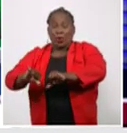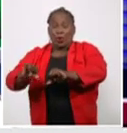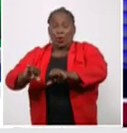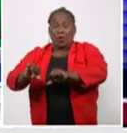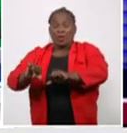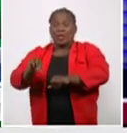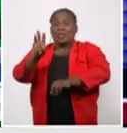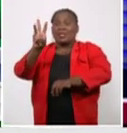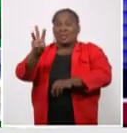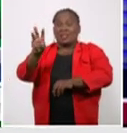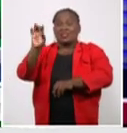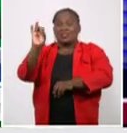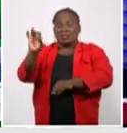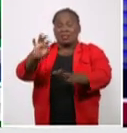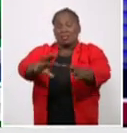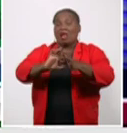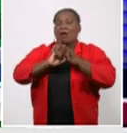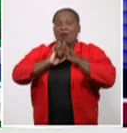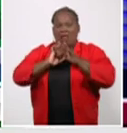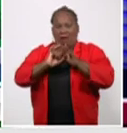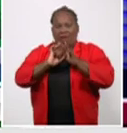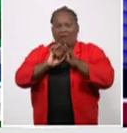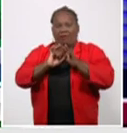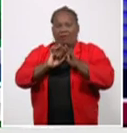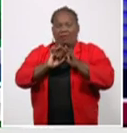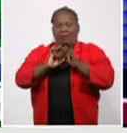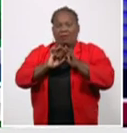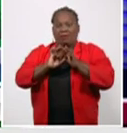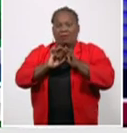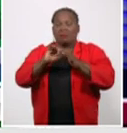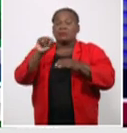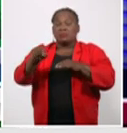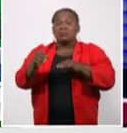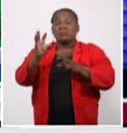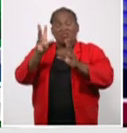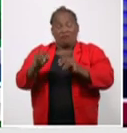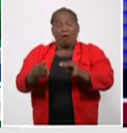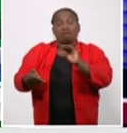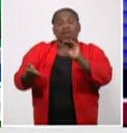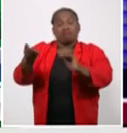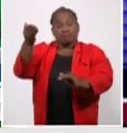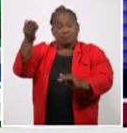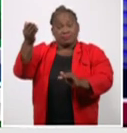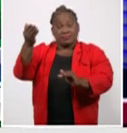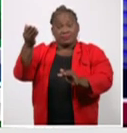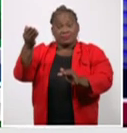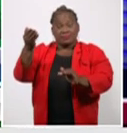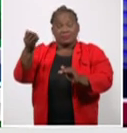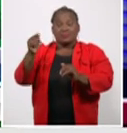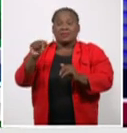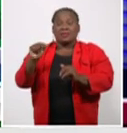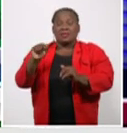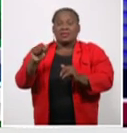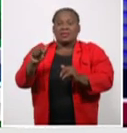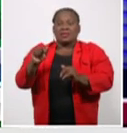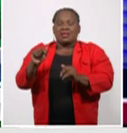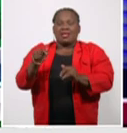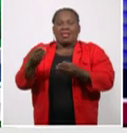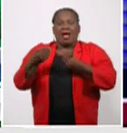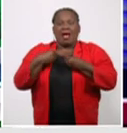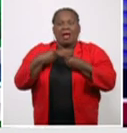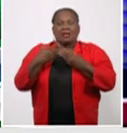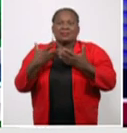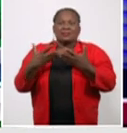en estado grave. Eso son cifras muy elevadas que ponen muy en tensión